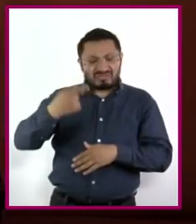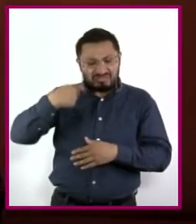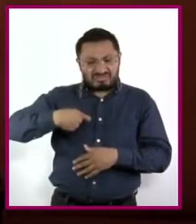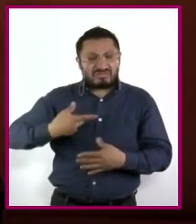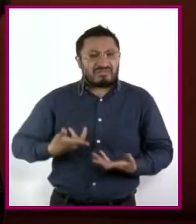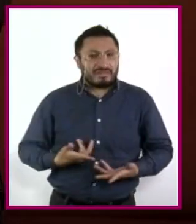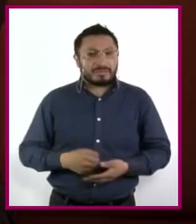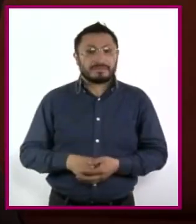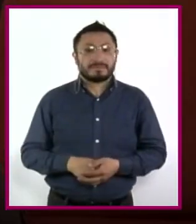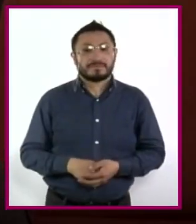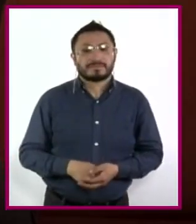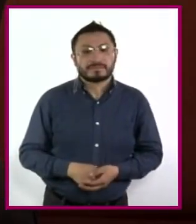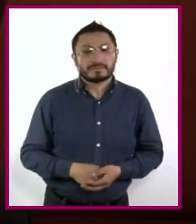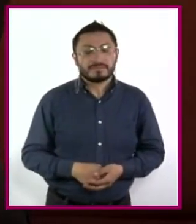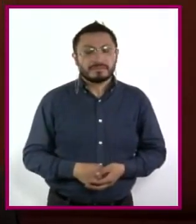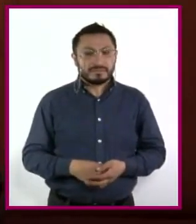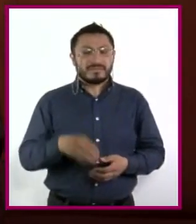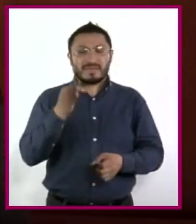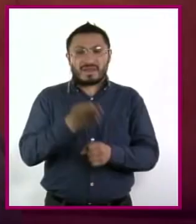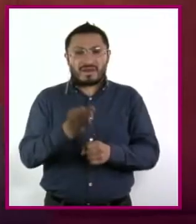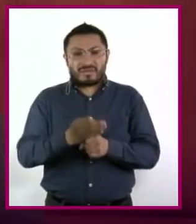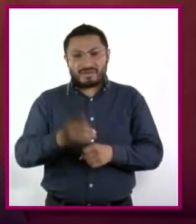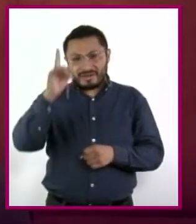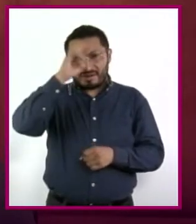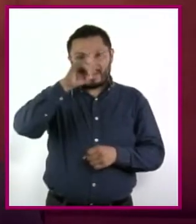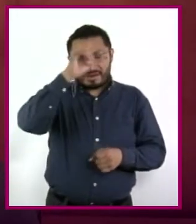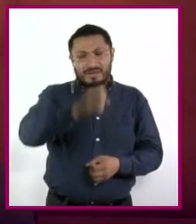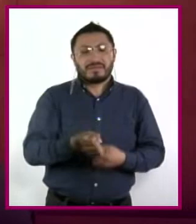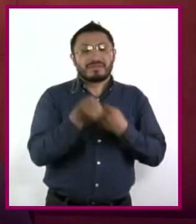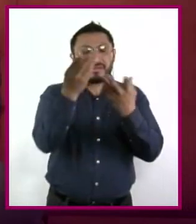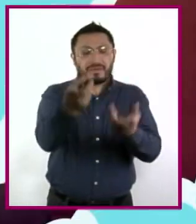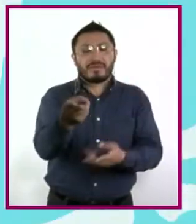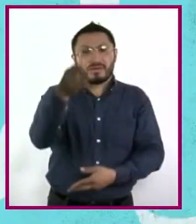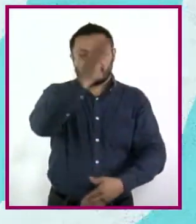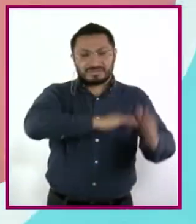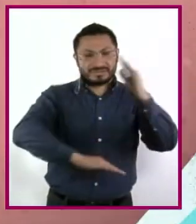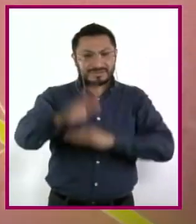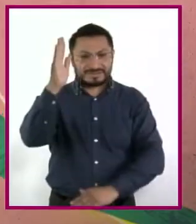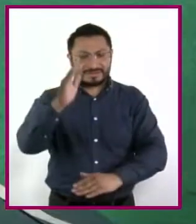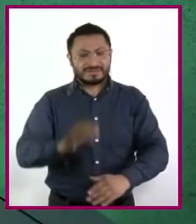Llegó la hora de los consejos ninja.